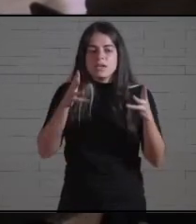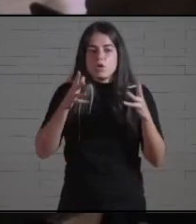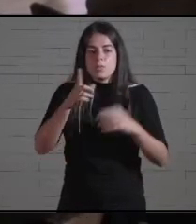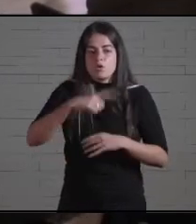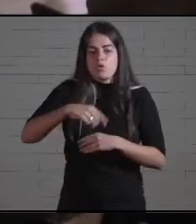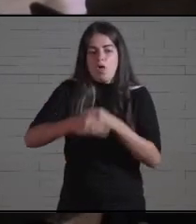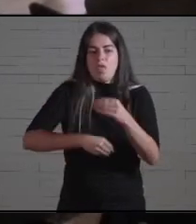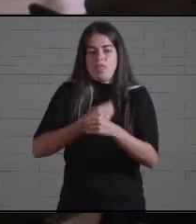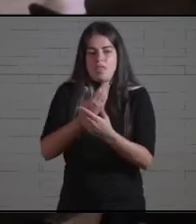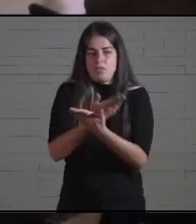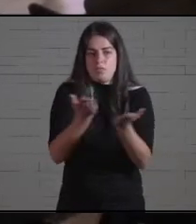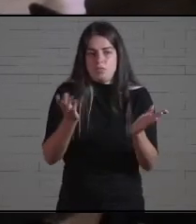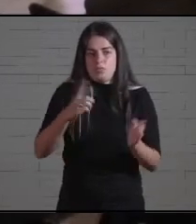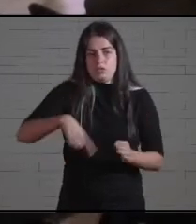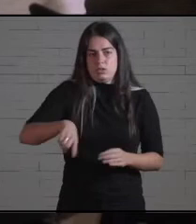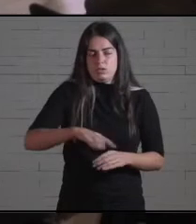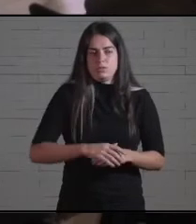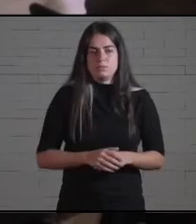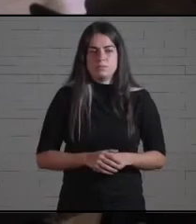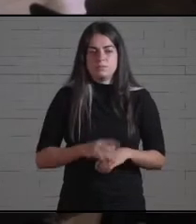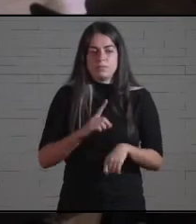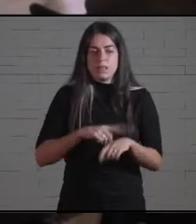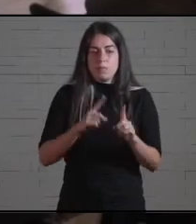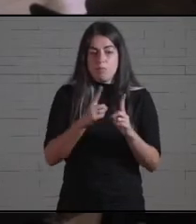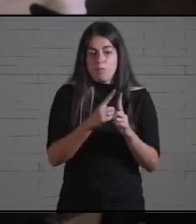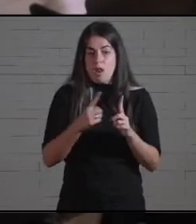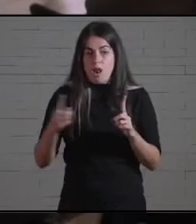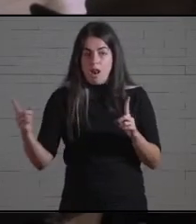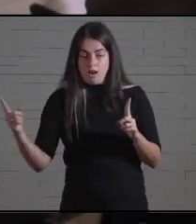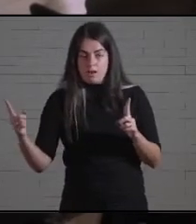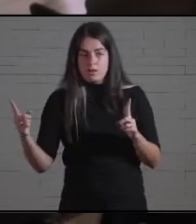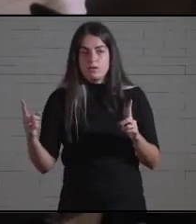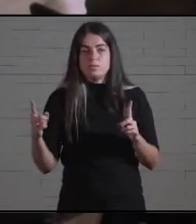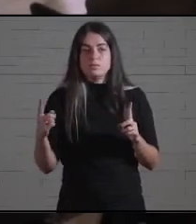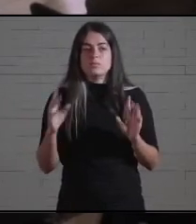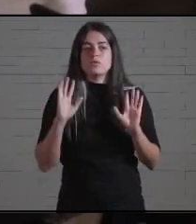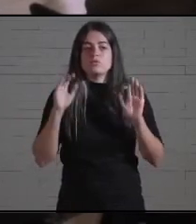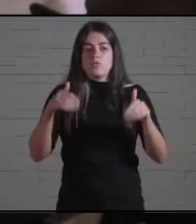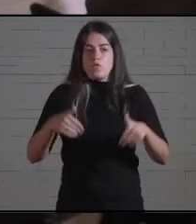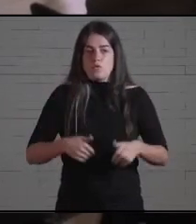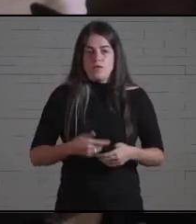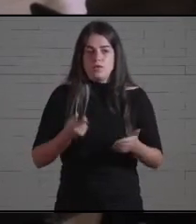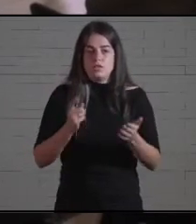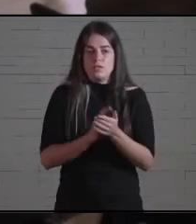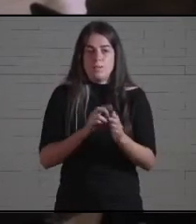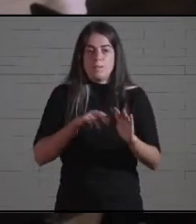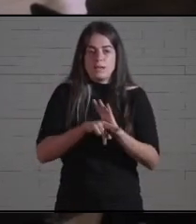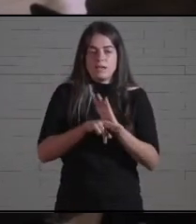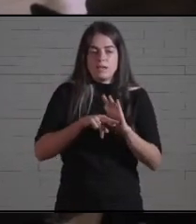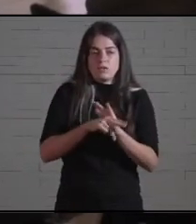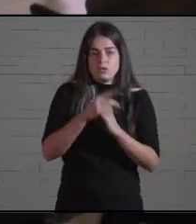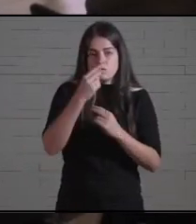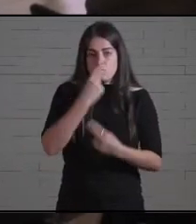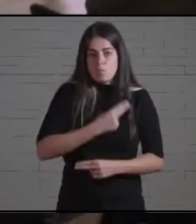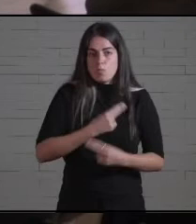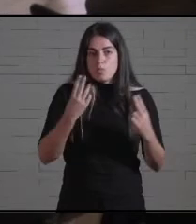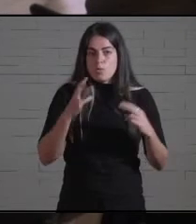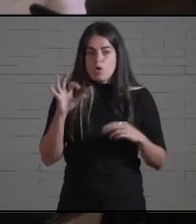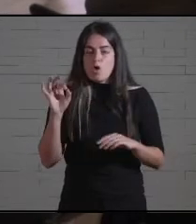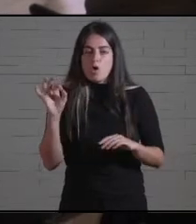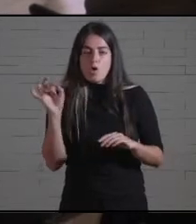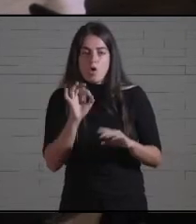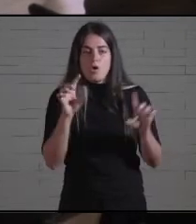nosotras hacemos. A largo plazo hay que volver a una gestión pública o por entidades